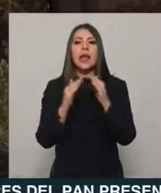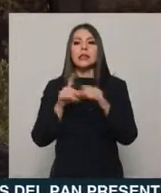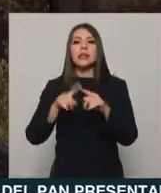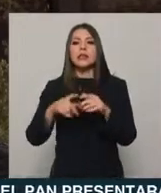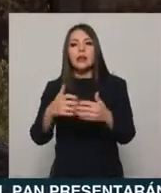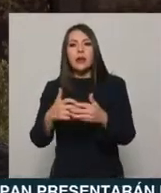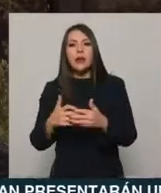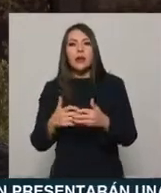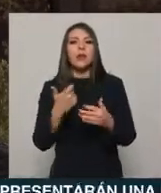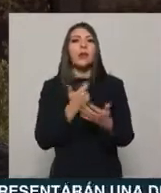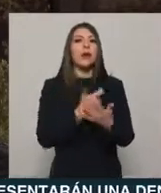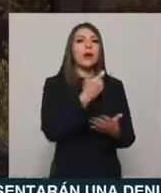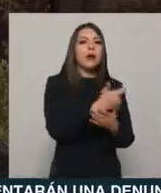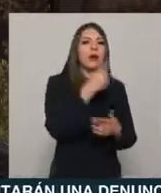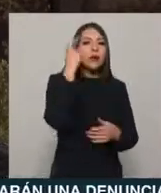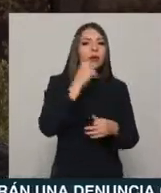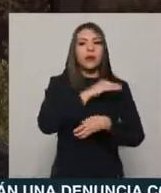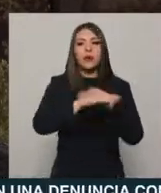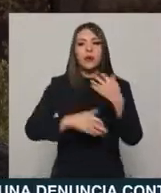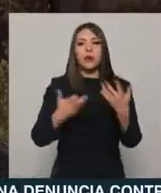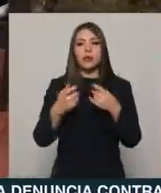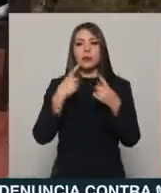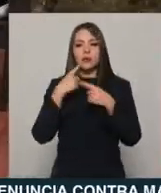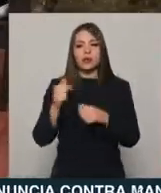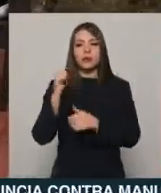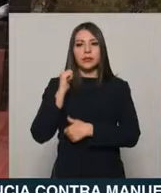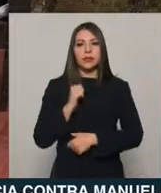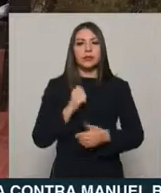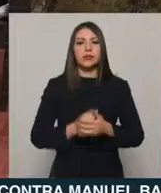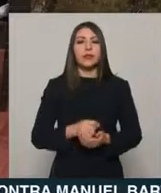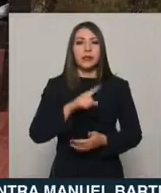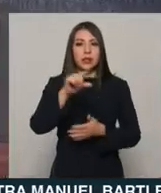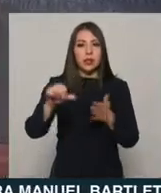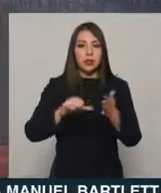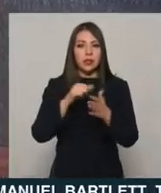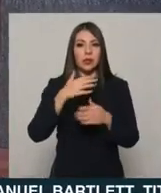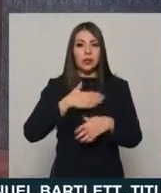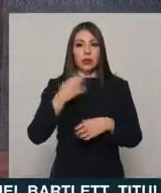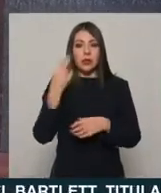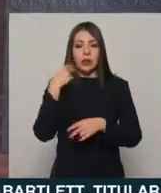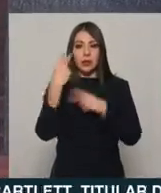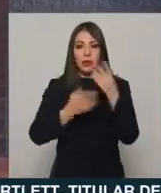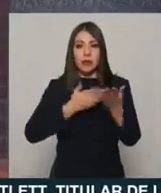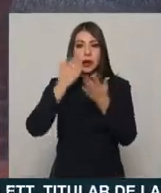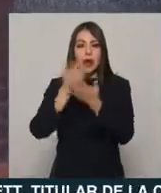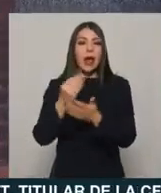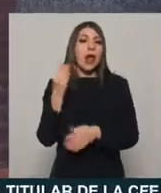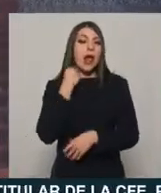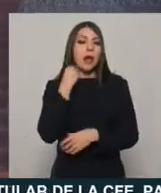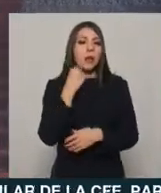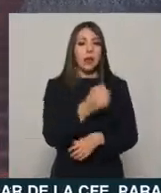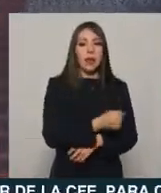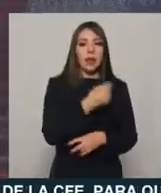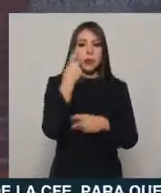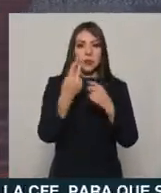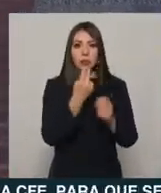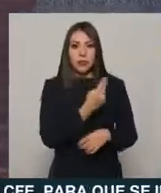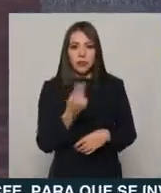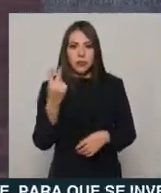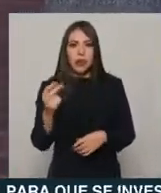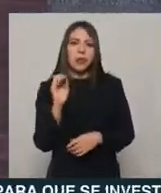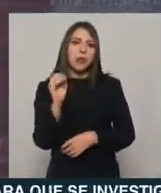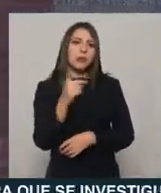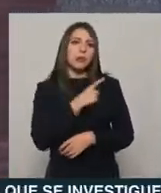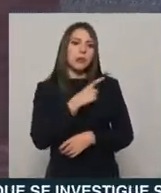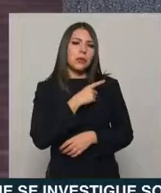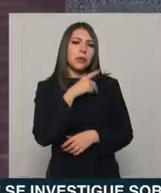va a pagarse por los niños? Oye, doctora, y para llegar a estos centros de justicia alternativa, ¿se necesita de un abogado? Es decir, ¿necesitamos algún acompañamiento o ahí